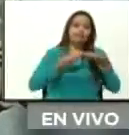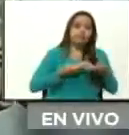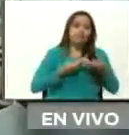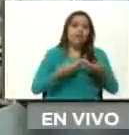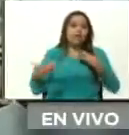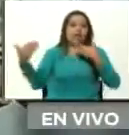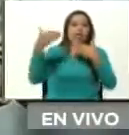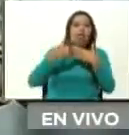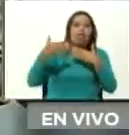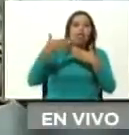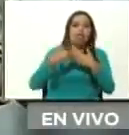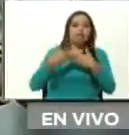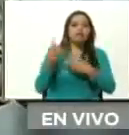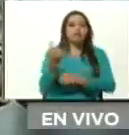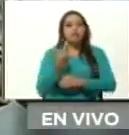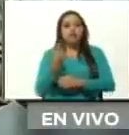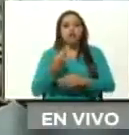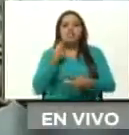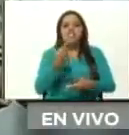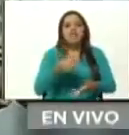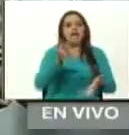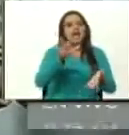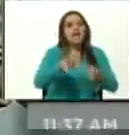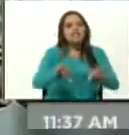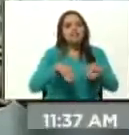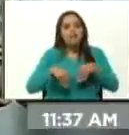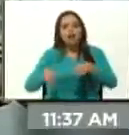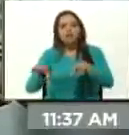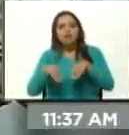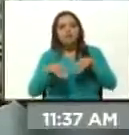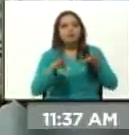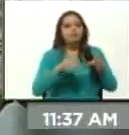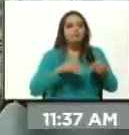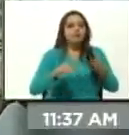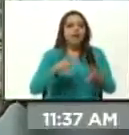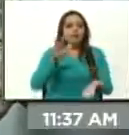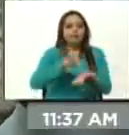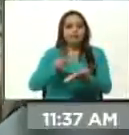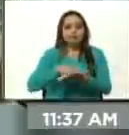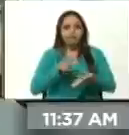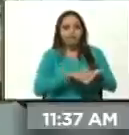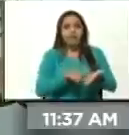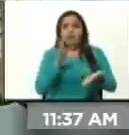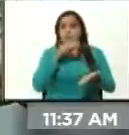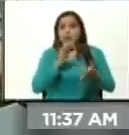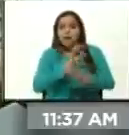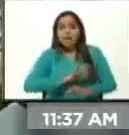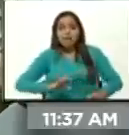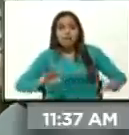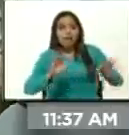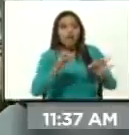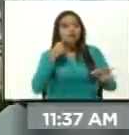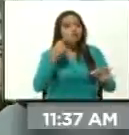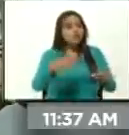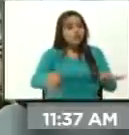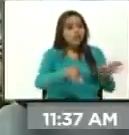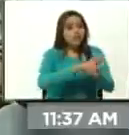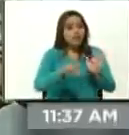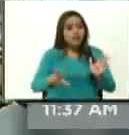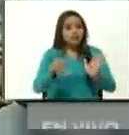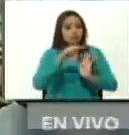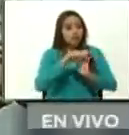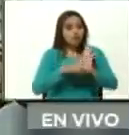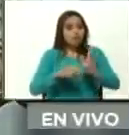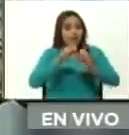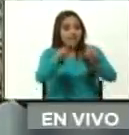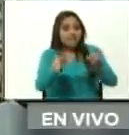acuses de recibo de los documentos entregados sin que hubiese, tal como establecen las reglas del